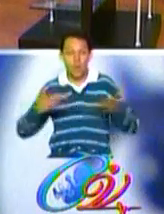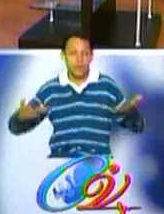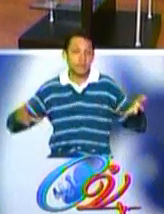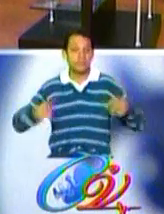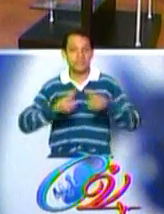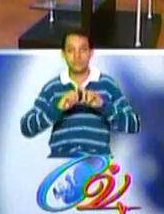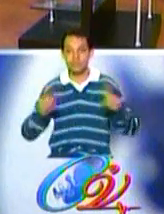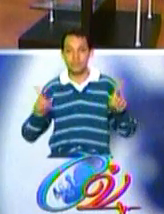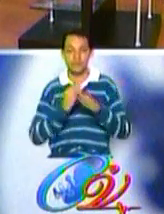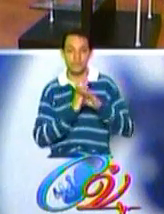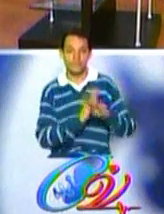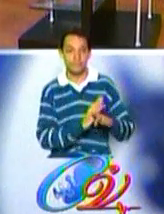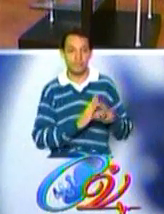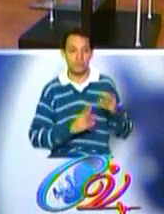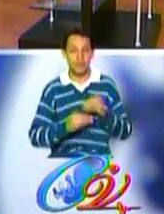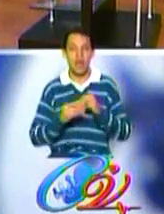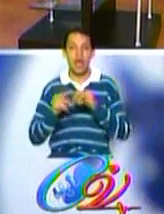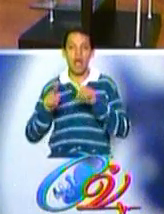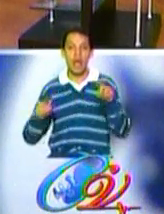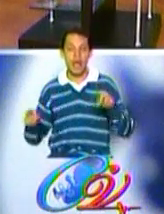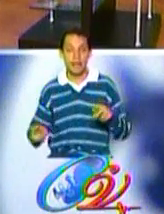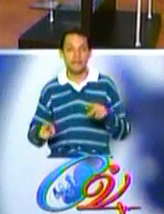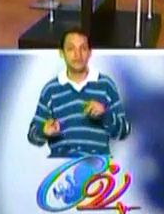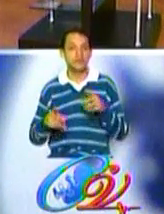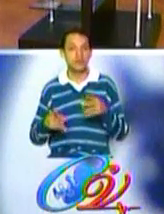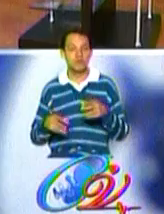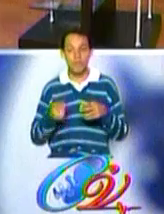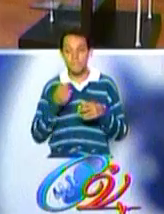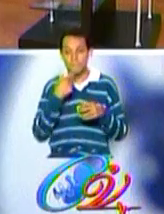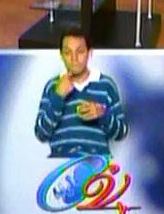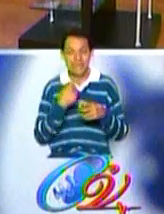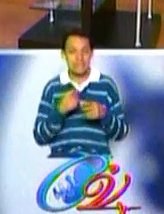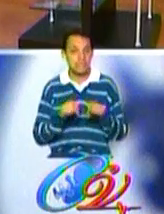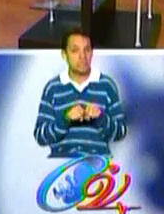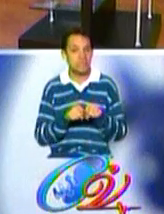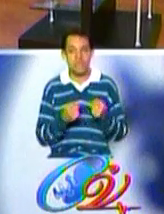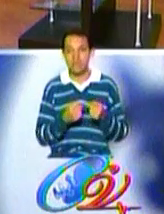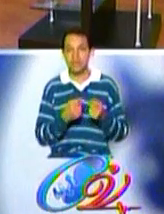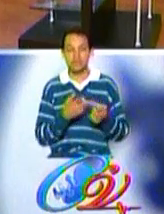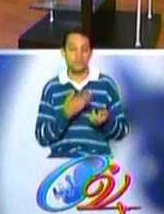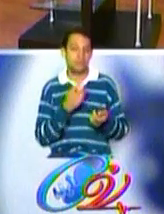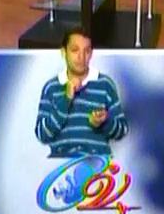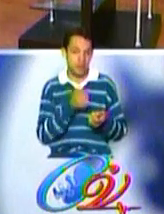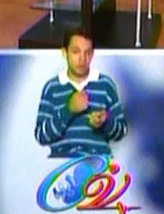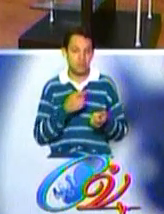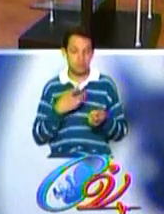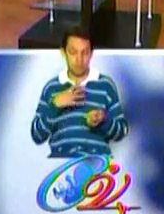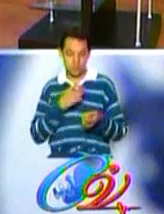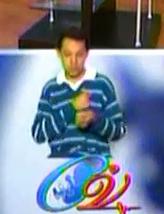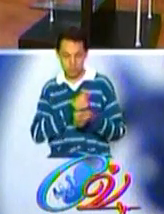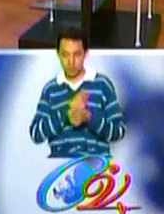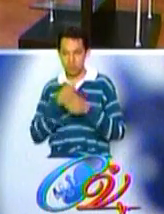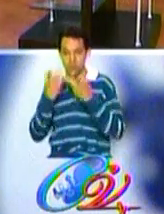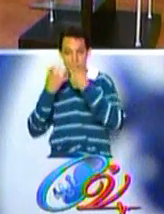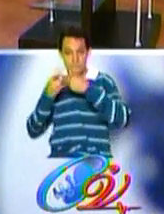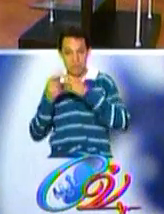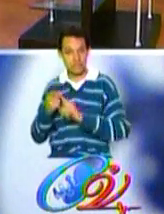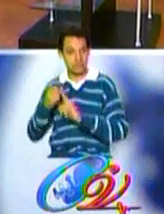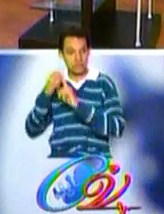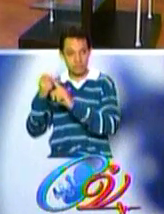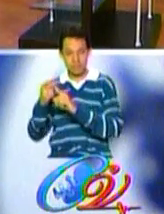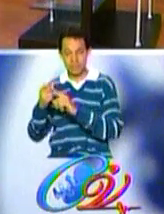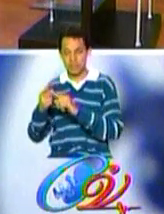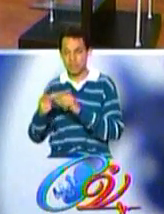estos medicamentos tienen preservativos y nosotros no Claro, los podemos. hacen fabricar sin preservativos. Sí, entonces acá en la diapositiva de